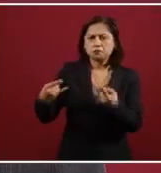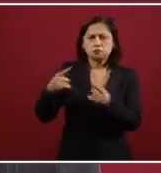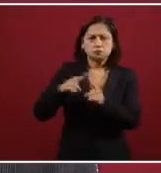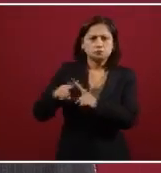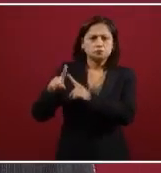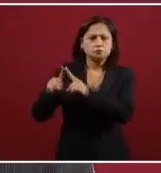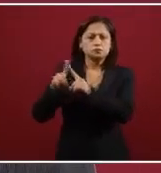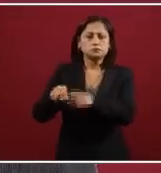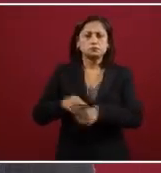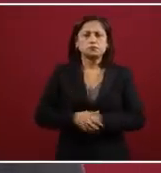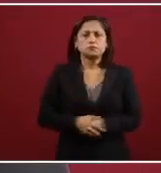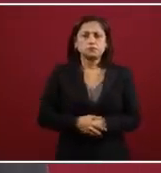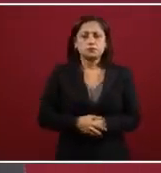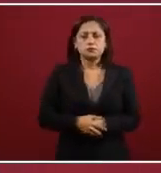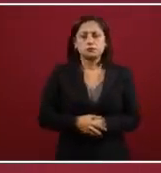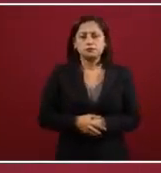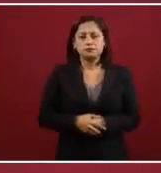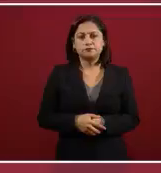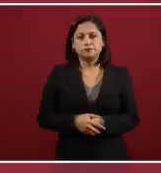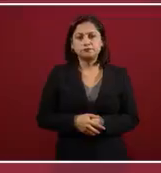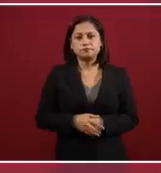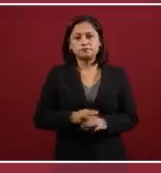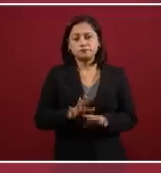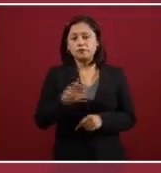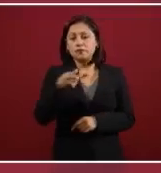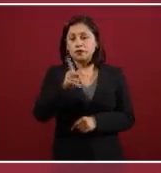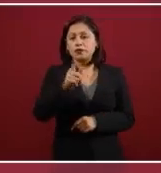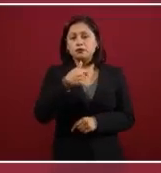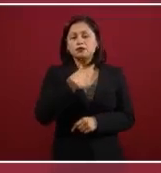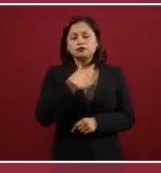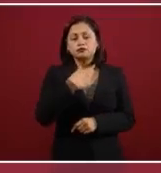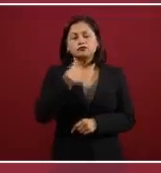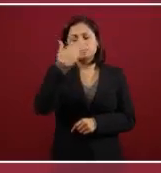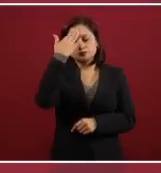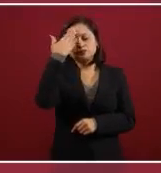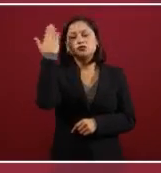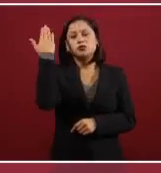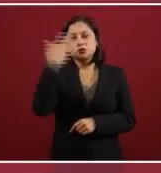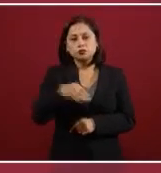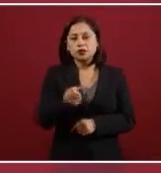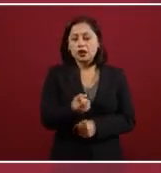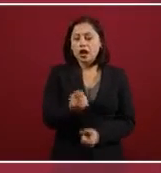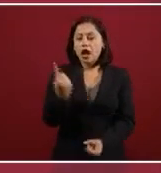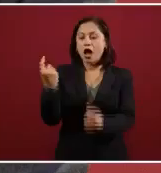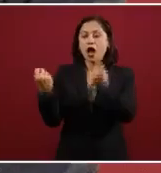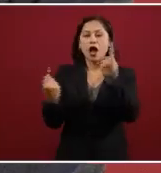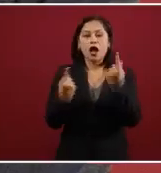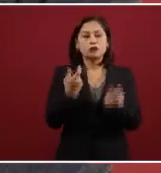que exista alguna inconformidad